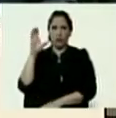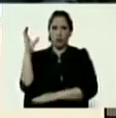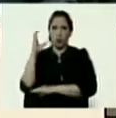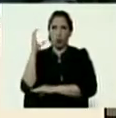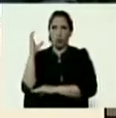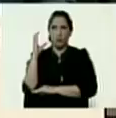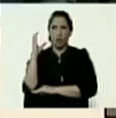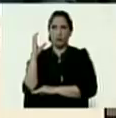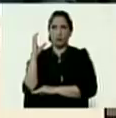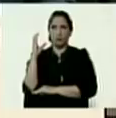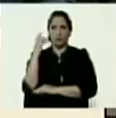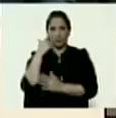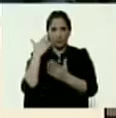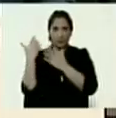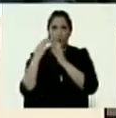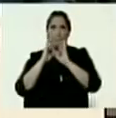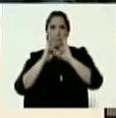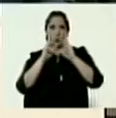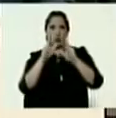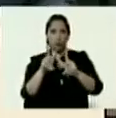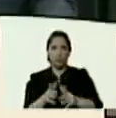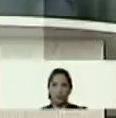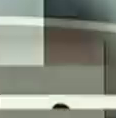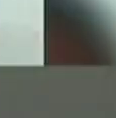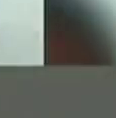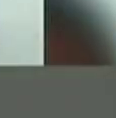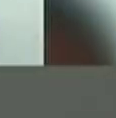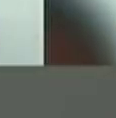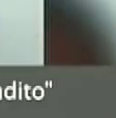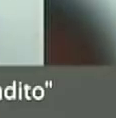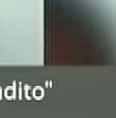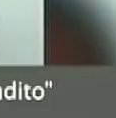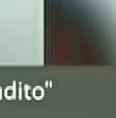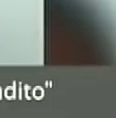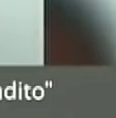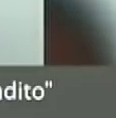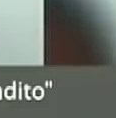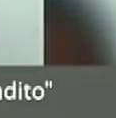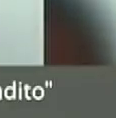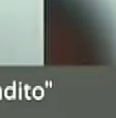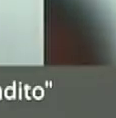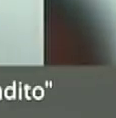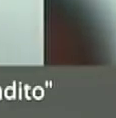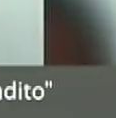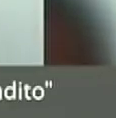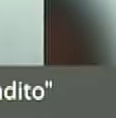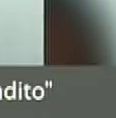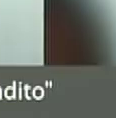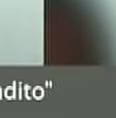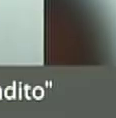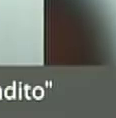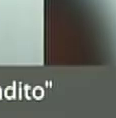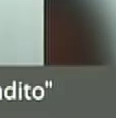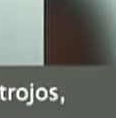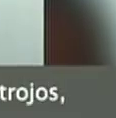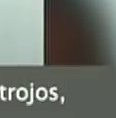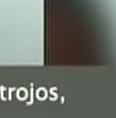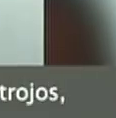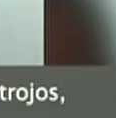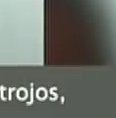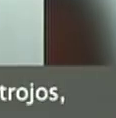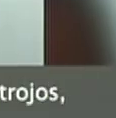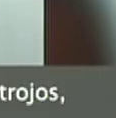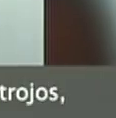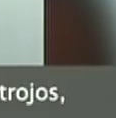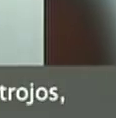está su testimonio. Buenos días, mi nombre es Iván Pozo, alias Nandito,